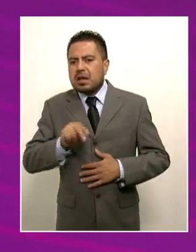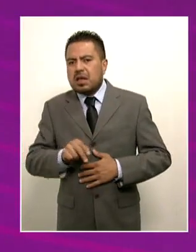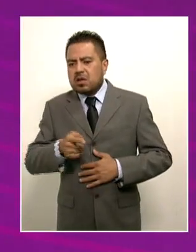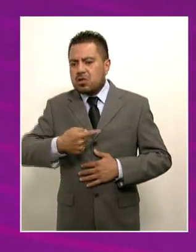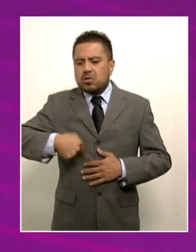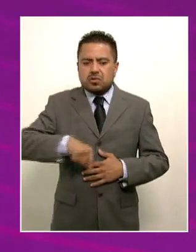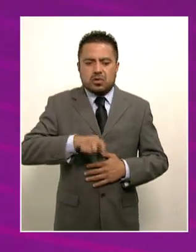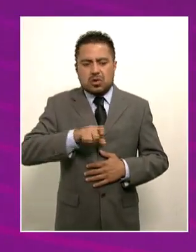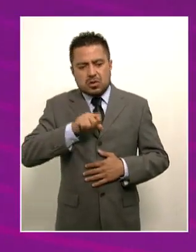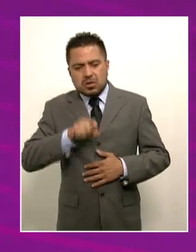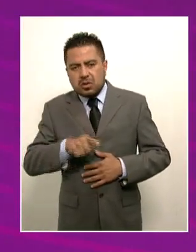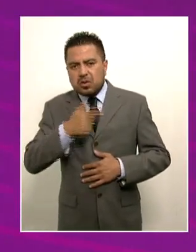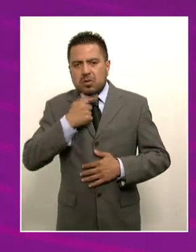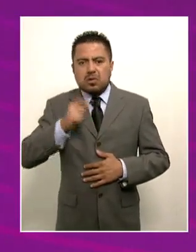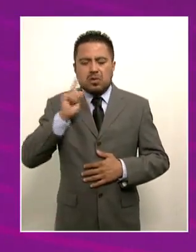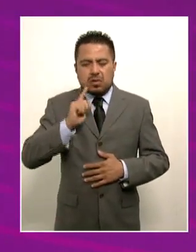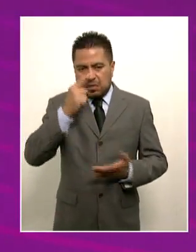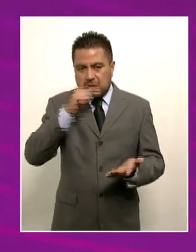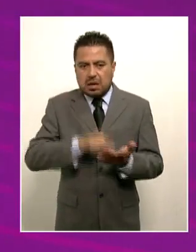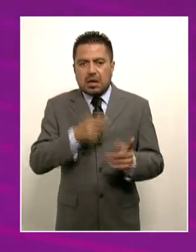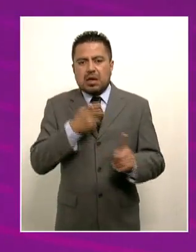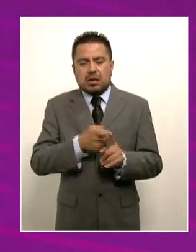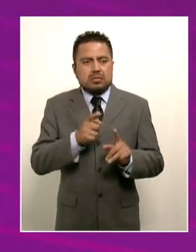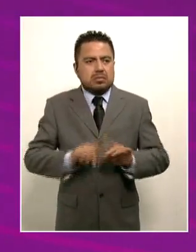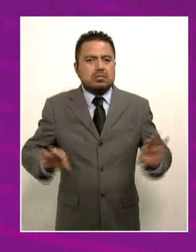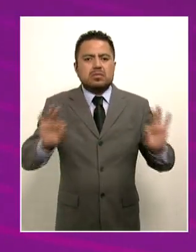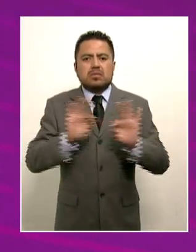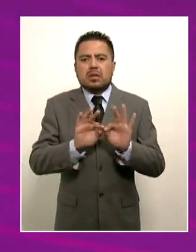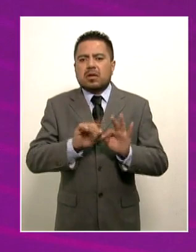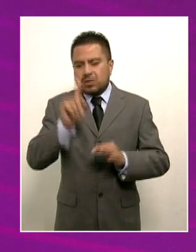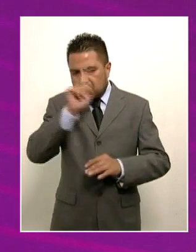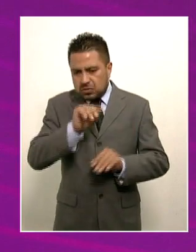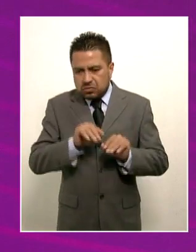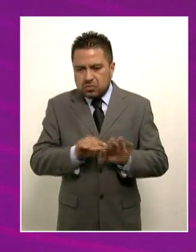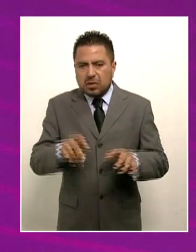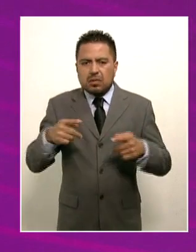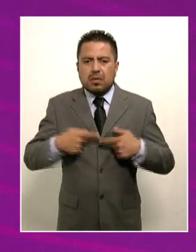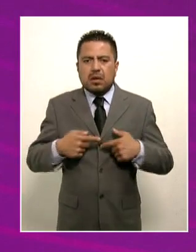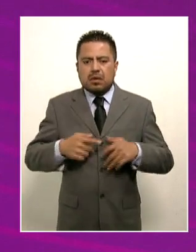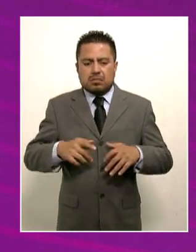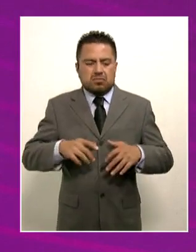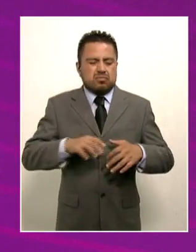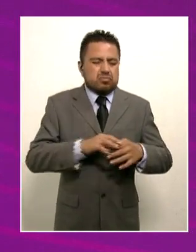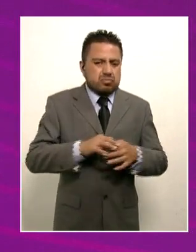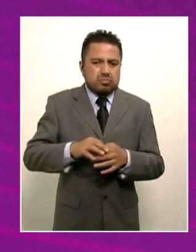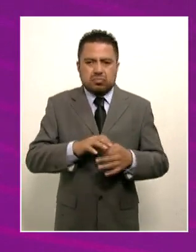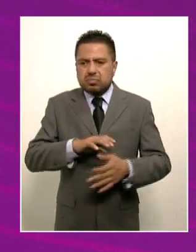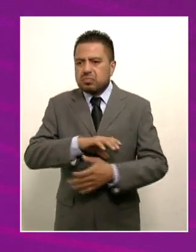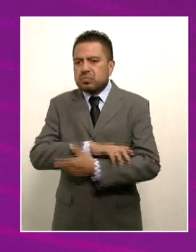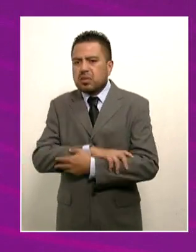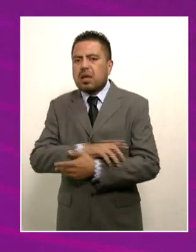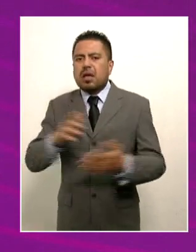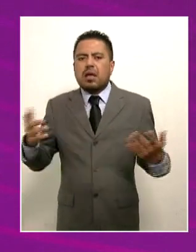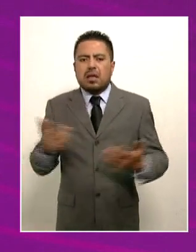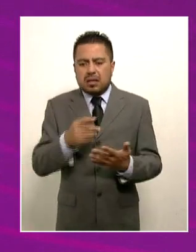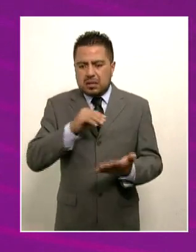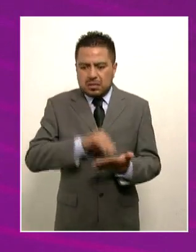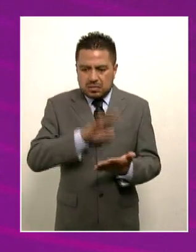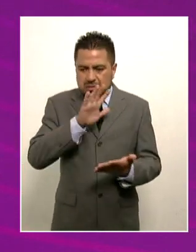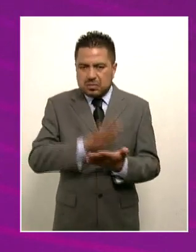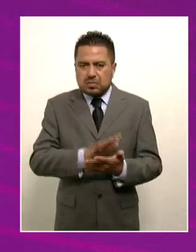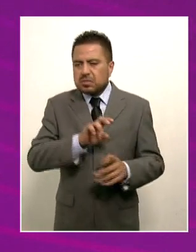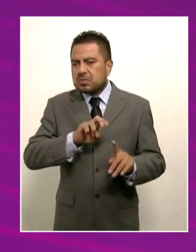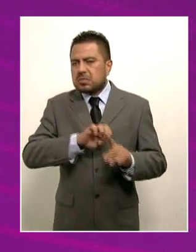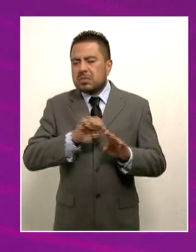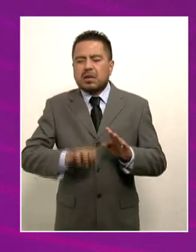nosotras y nosotros, ¿no? Entonces creo que eso es clave, que haya una consulta estrecha de personas con discapacidad, que se haga un plan, por ejemplo, en el